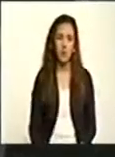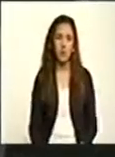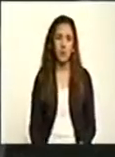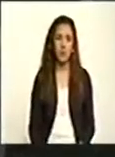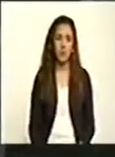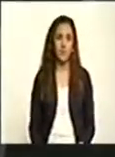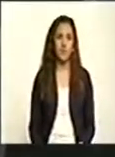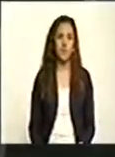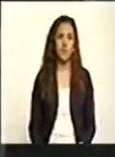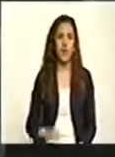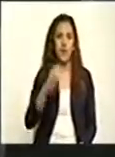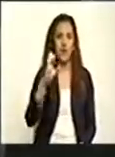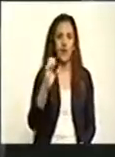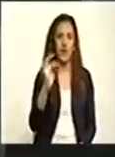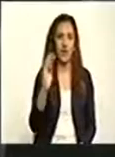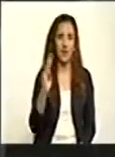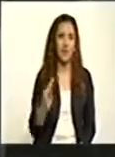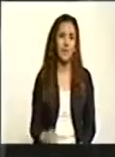ETV